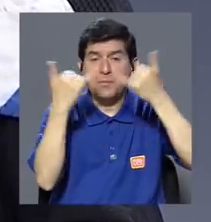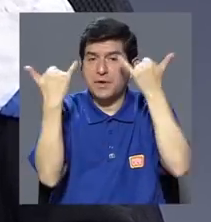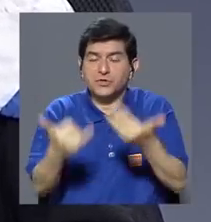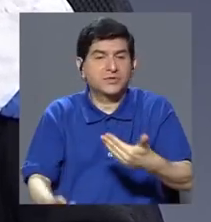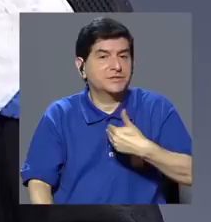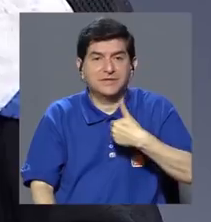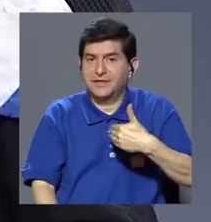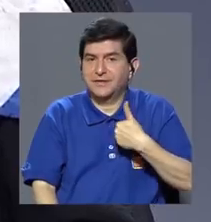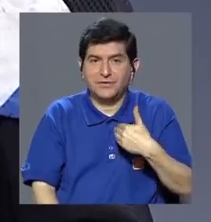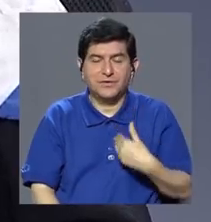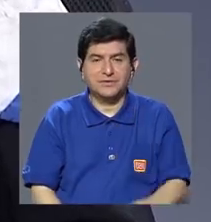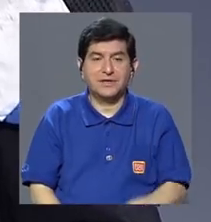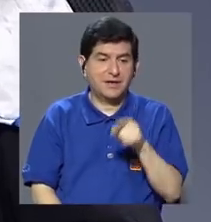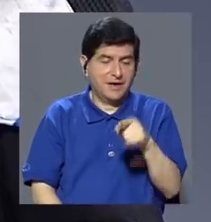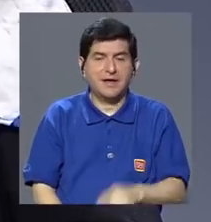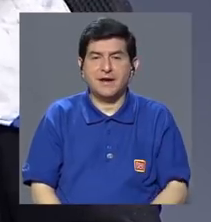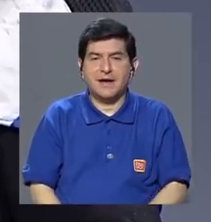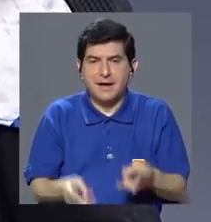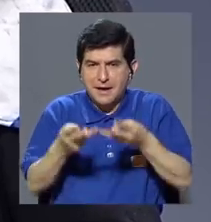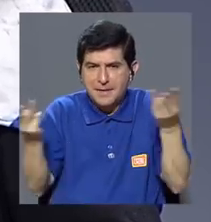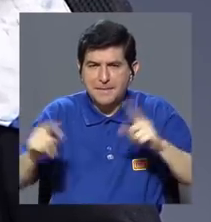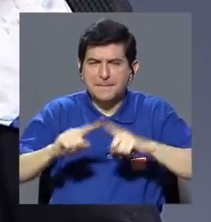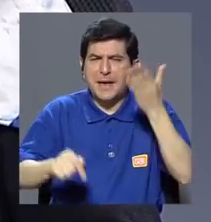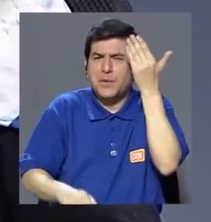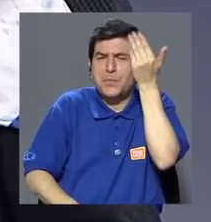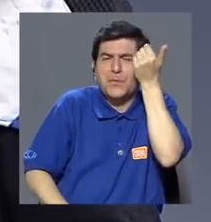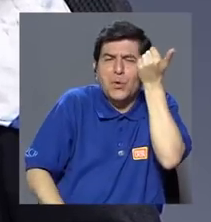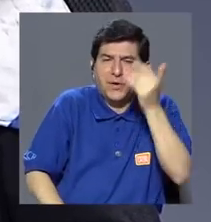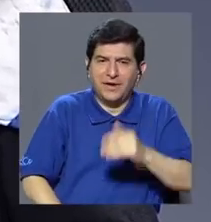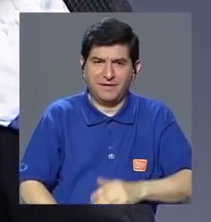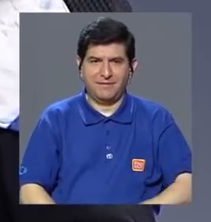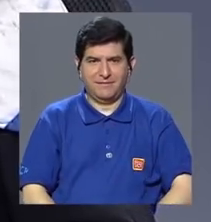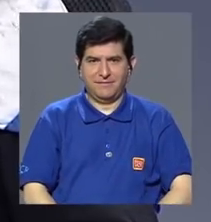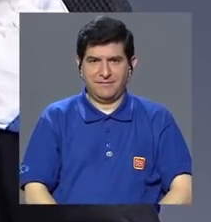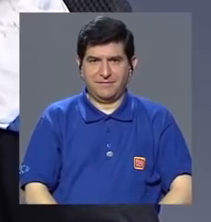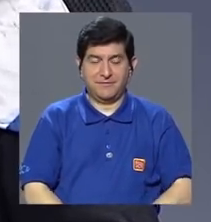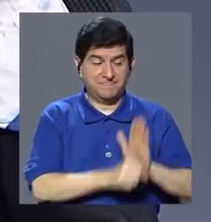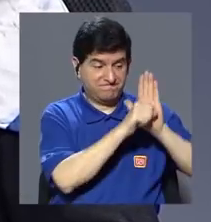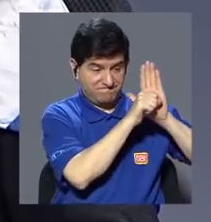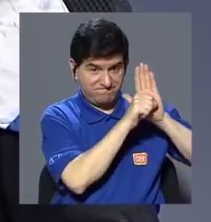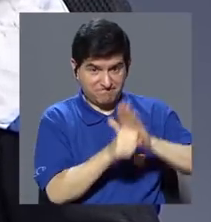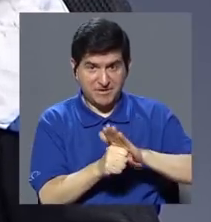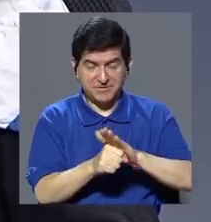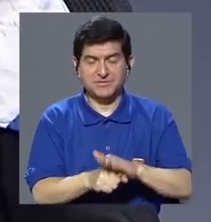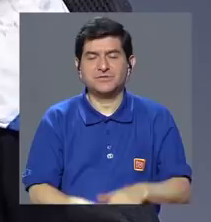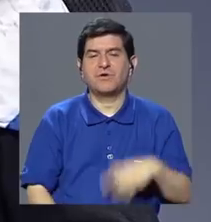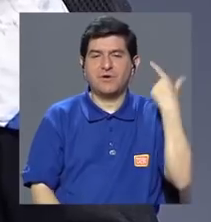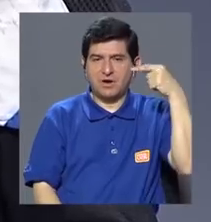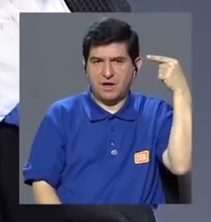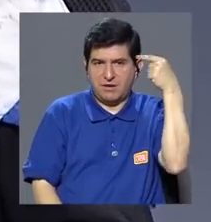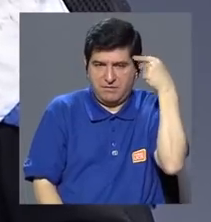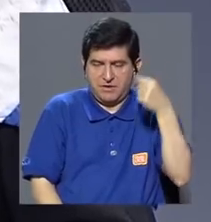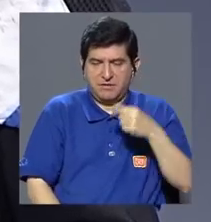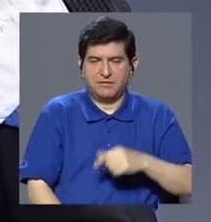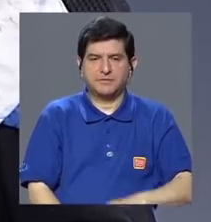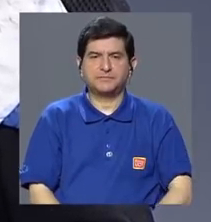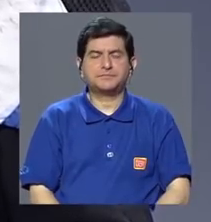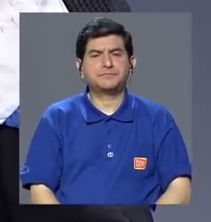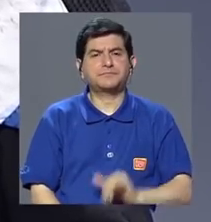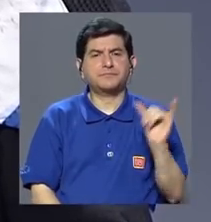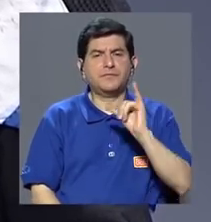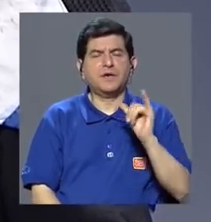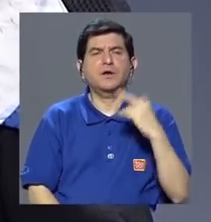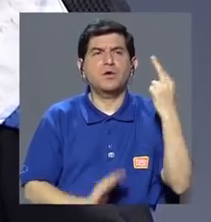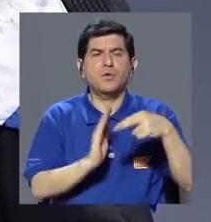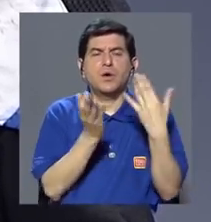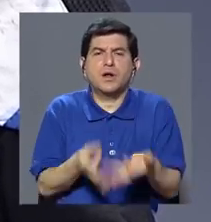haber abastecimiento pero por qué lo hacen esto por presión al gobierno también un papel